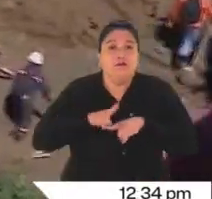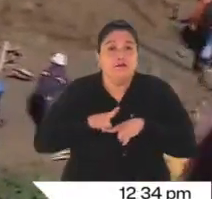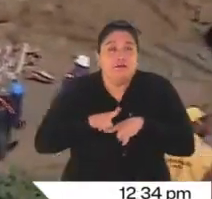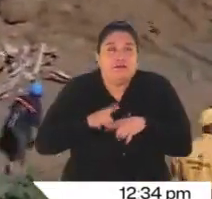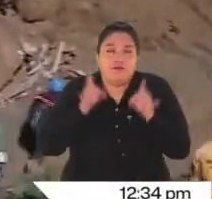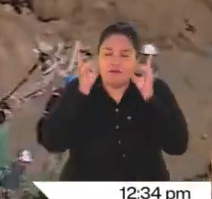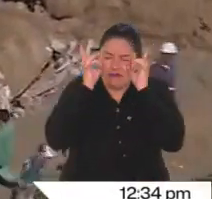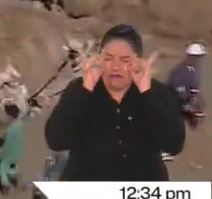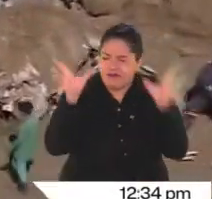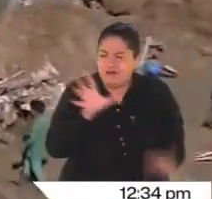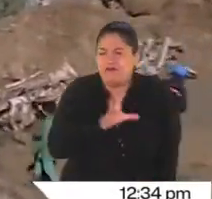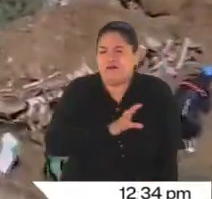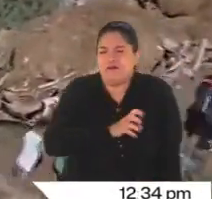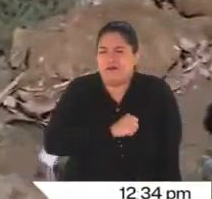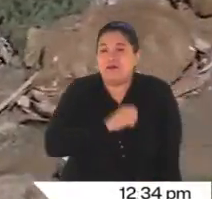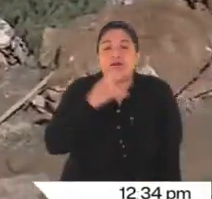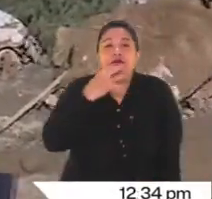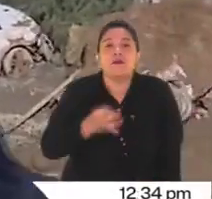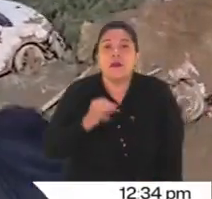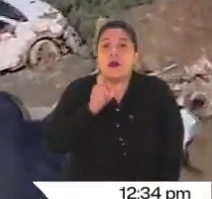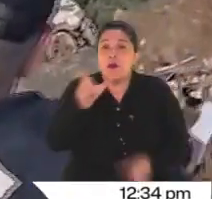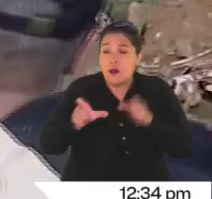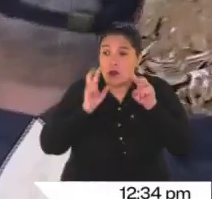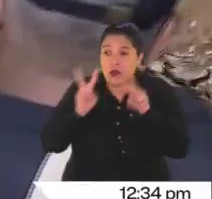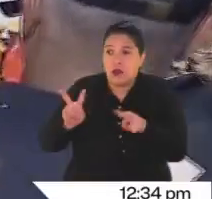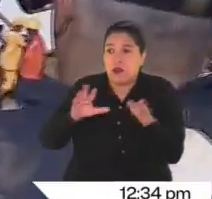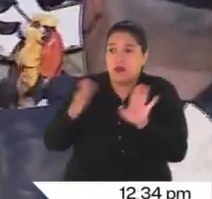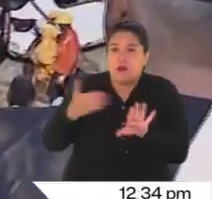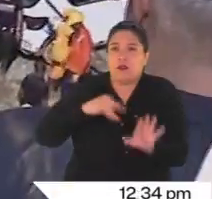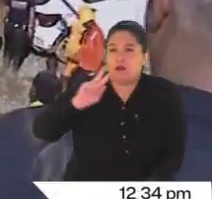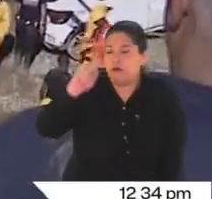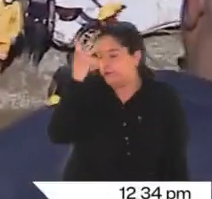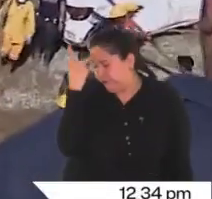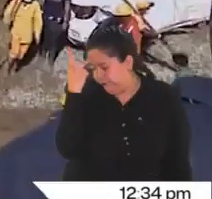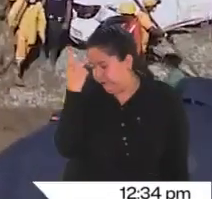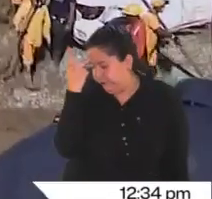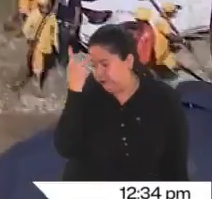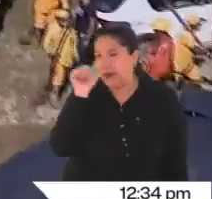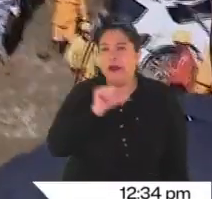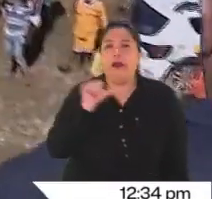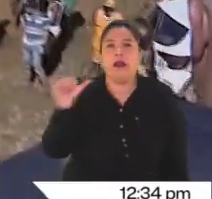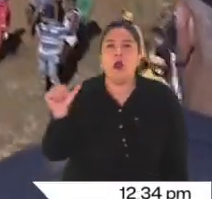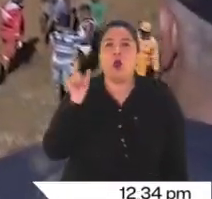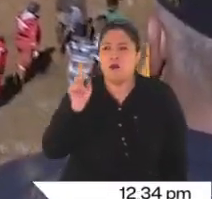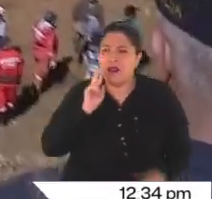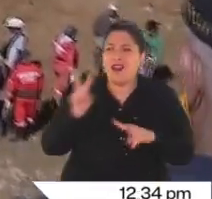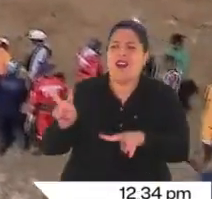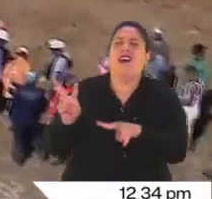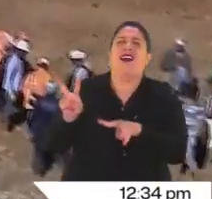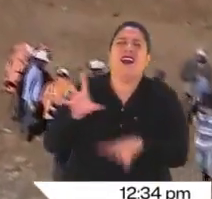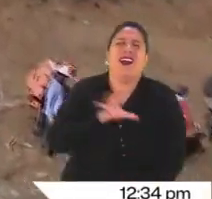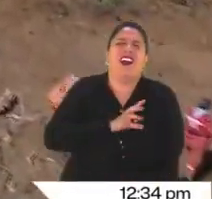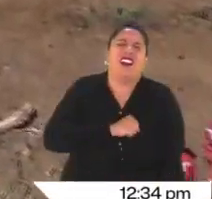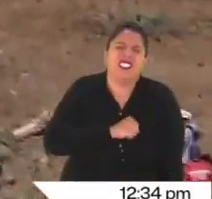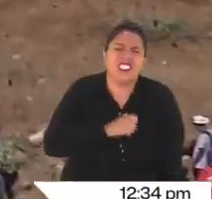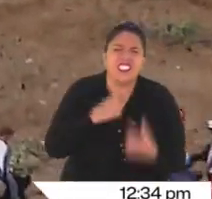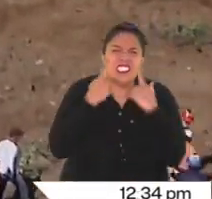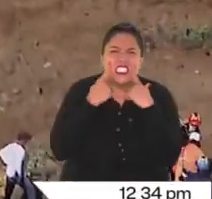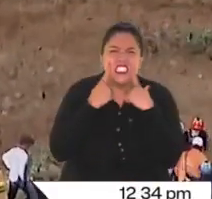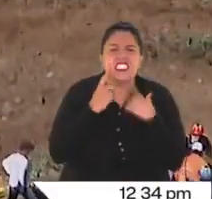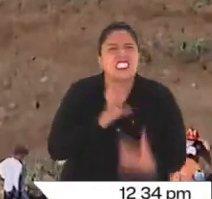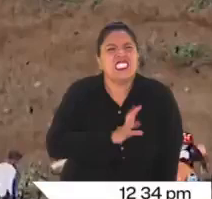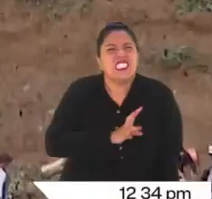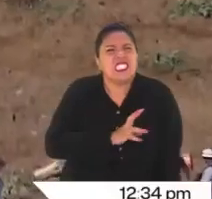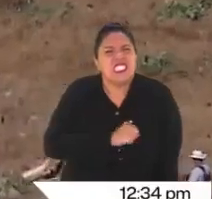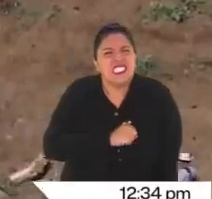demasiado doloroso porque hay gente desmayada, o sea, ya hay como dos señoras desmayadas porque los reconocen y por el dolor que es la